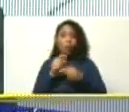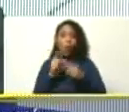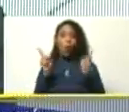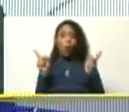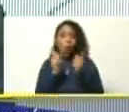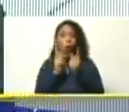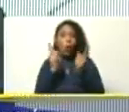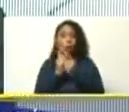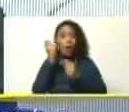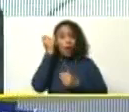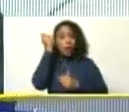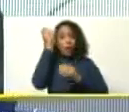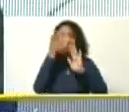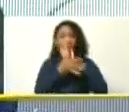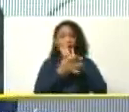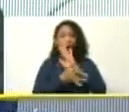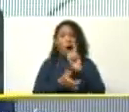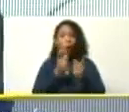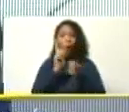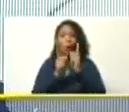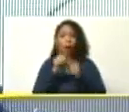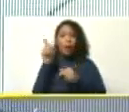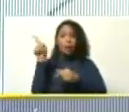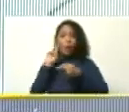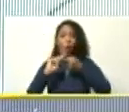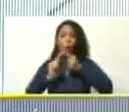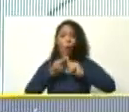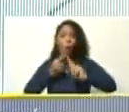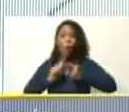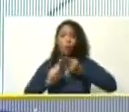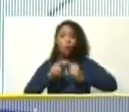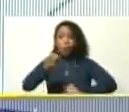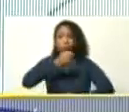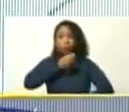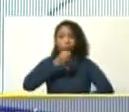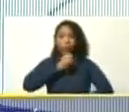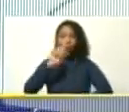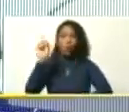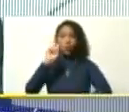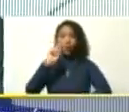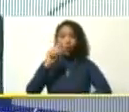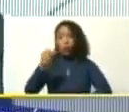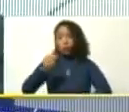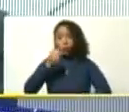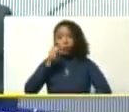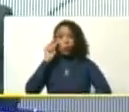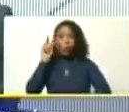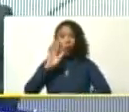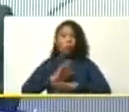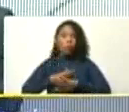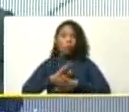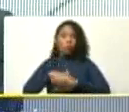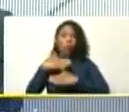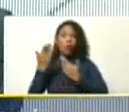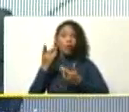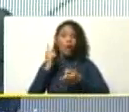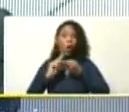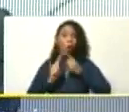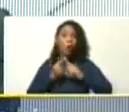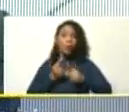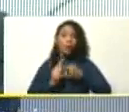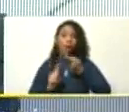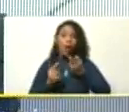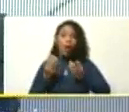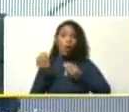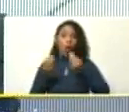crónicas algunas de esas cosas que los reporteros no cubrieron, porque son cosas más bien